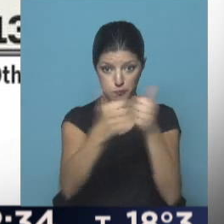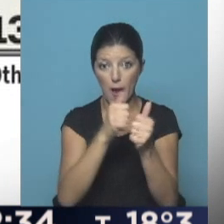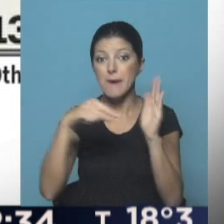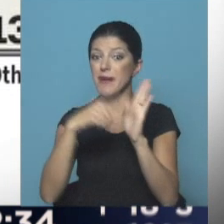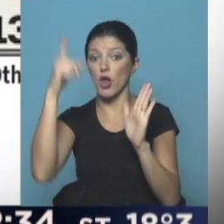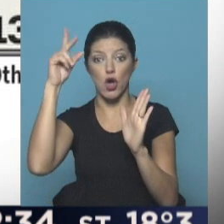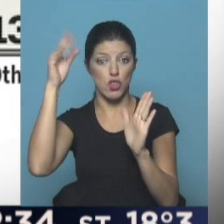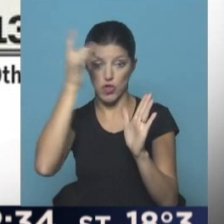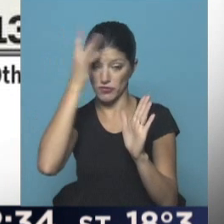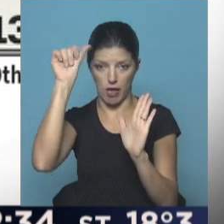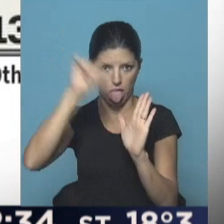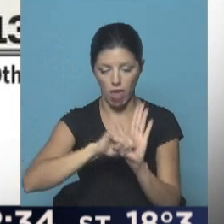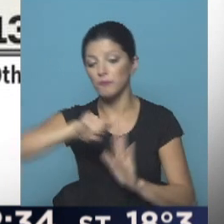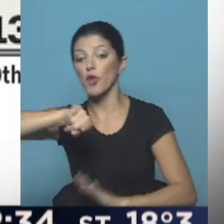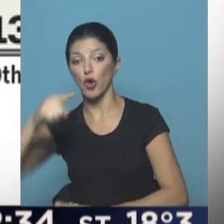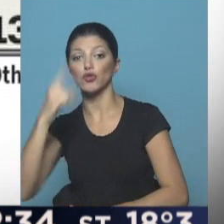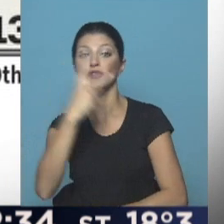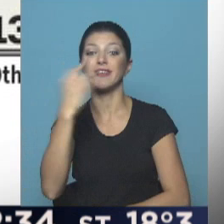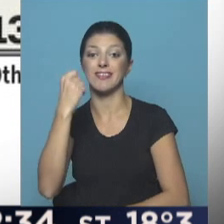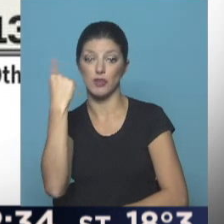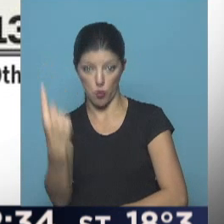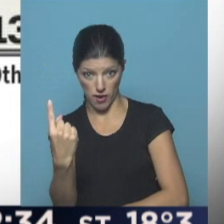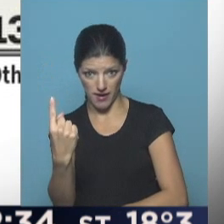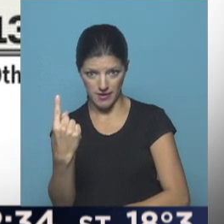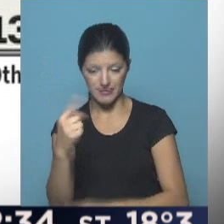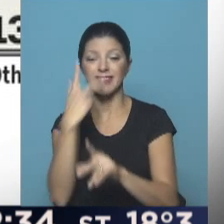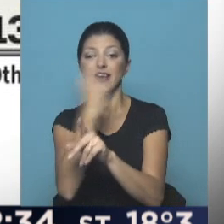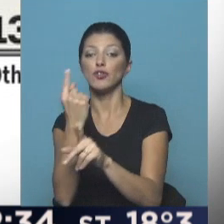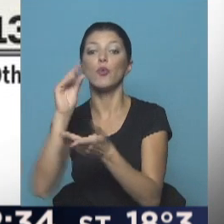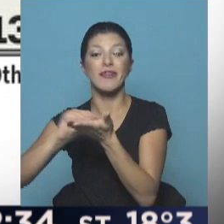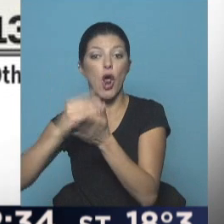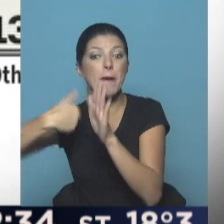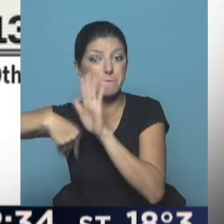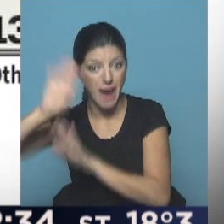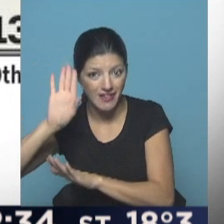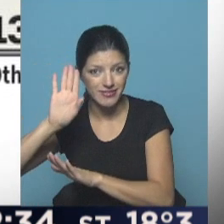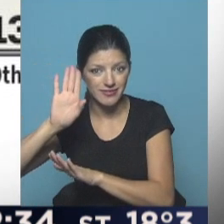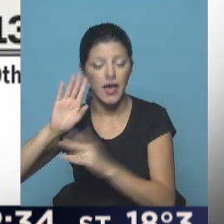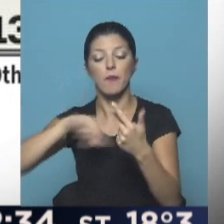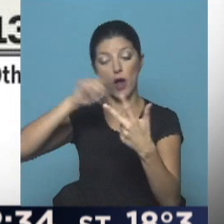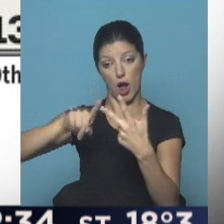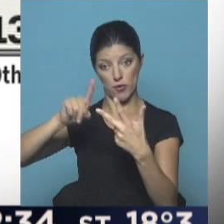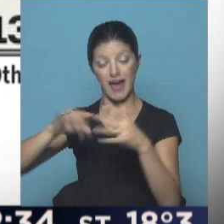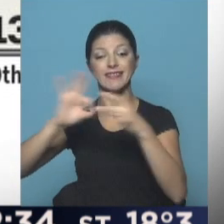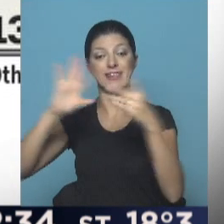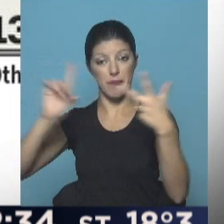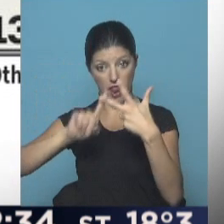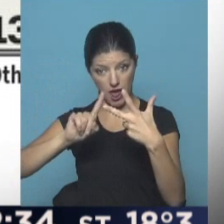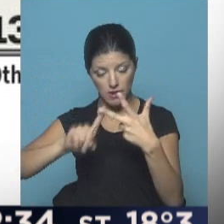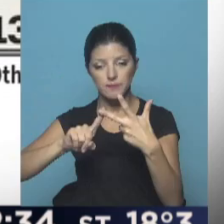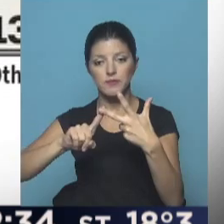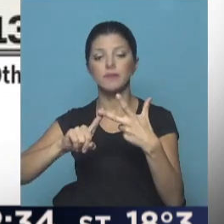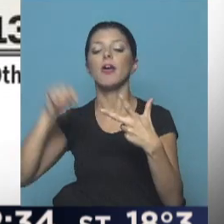laboristas lograron 261, un incremento de 31 legisladores. En tanto, los liberaldemócratas sumaron